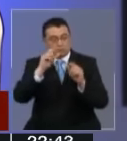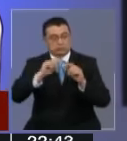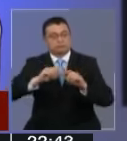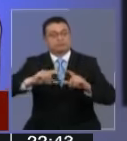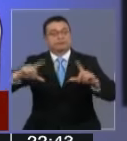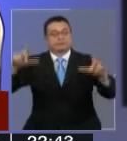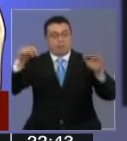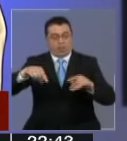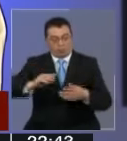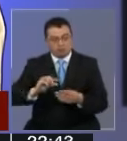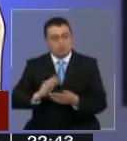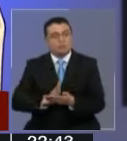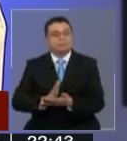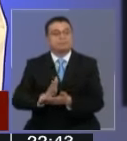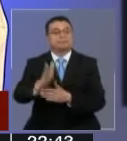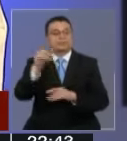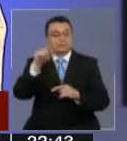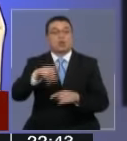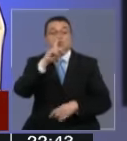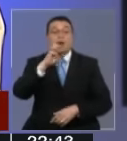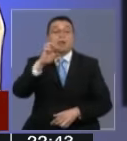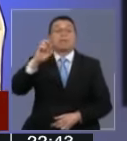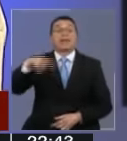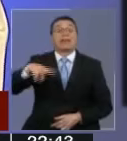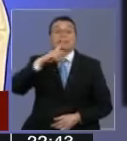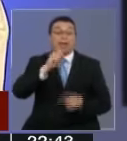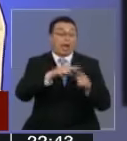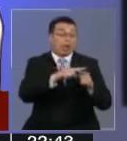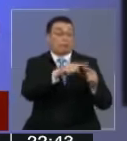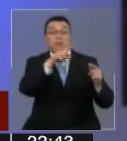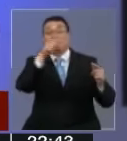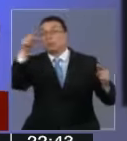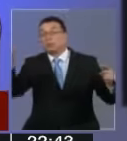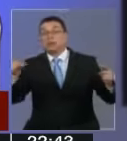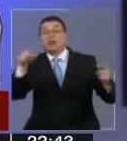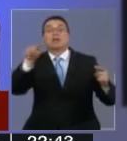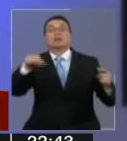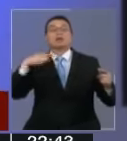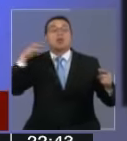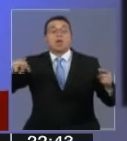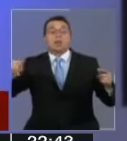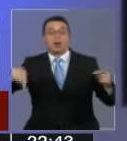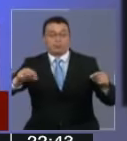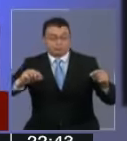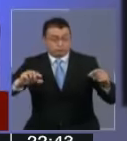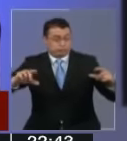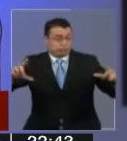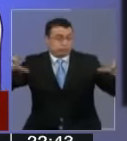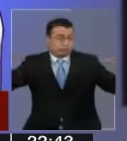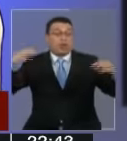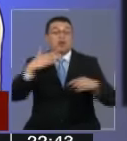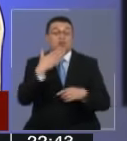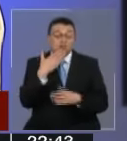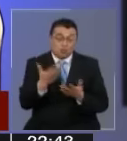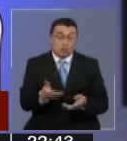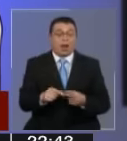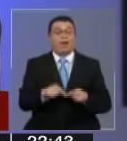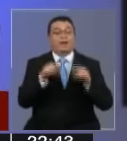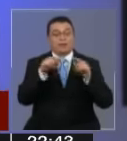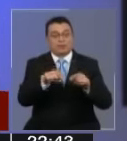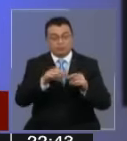recién empezando. Esto es como el inicio del caso Penta para llegar a SQM, o sea, estamos todavía comenzando recién esto. Y creo que viene un